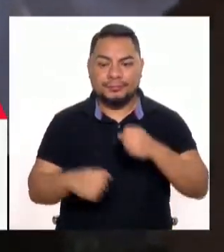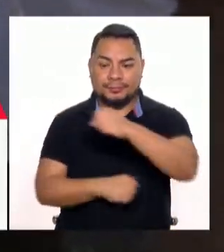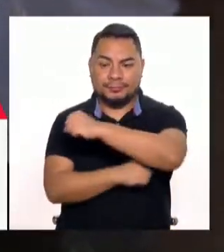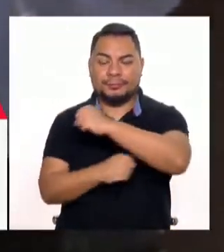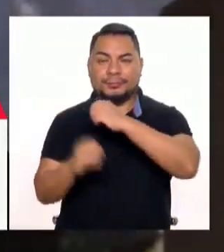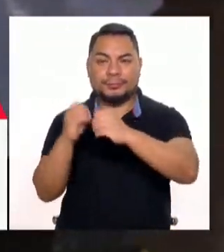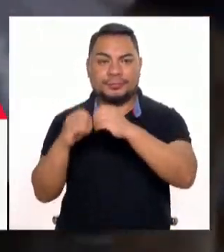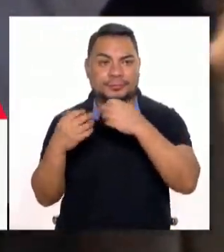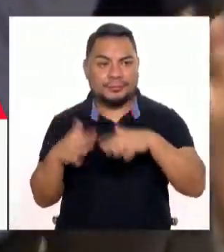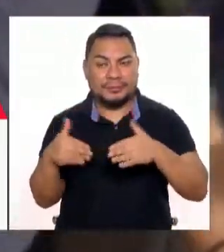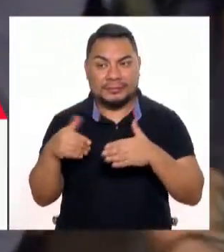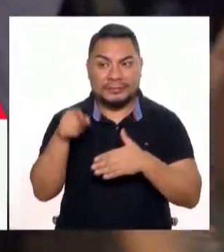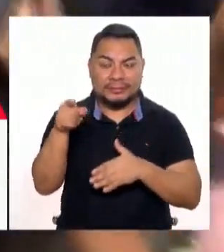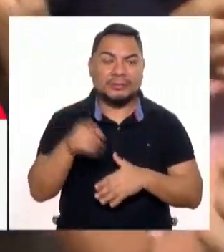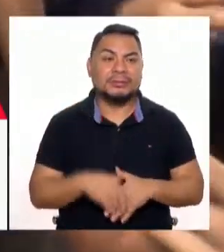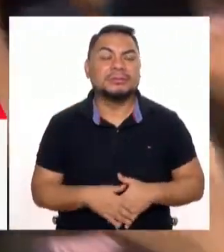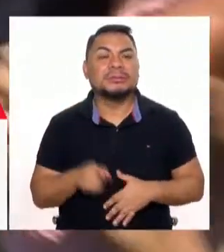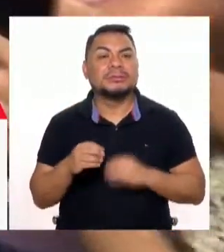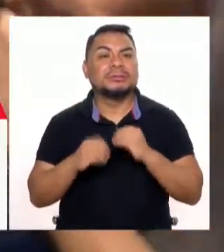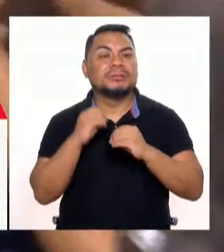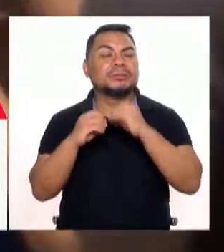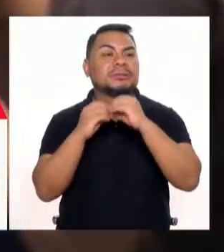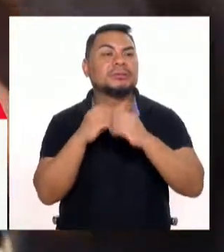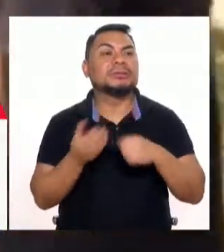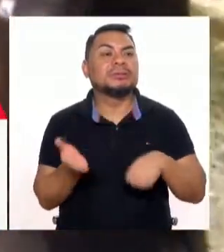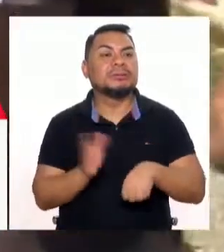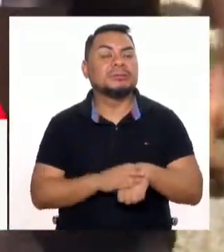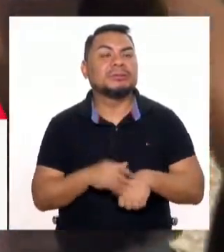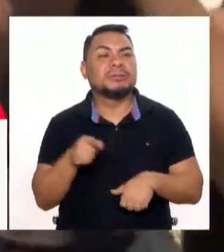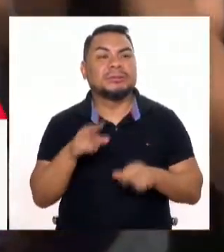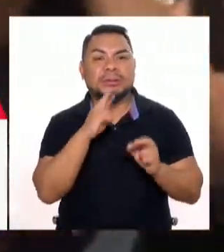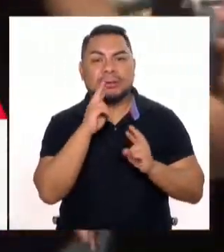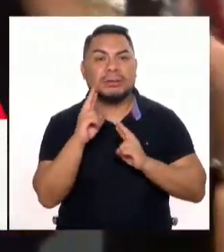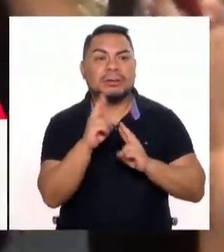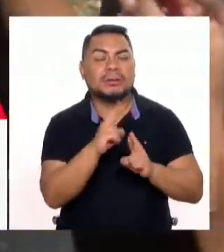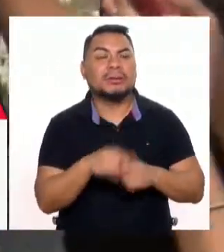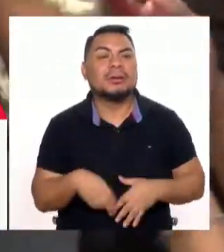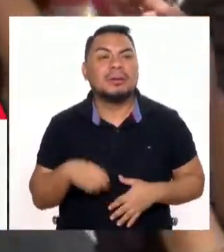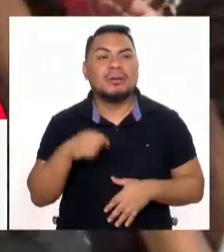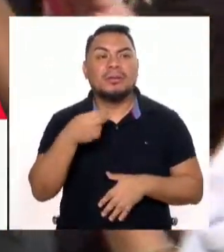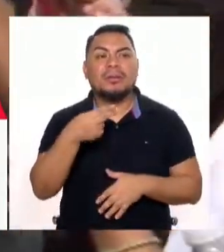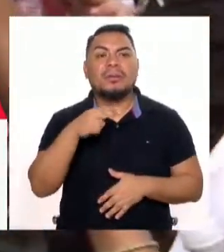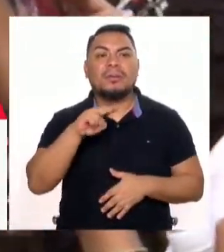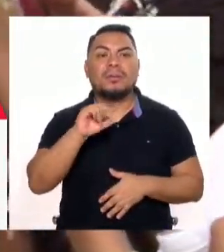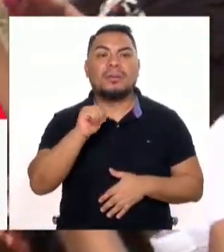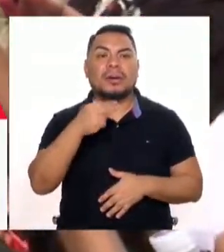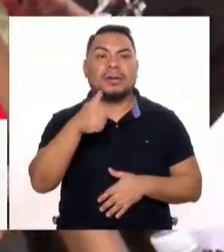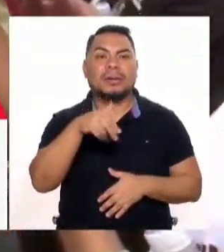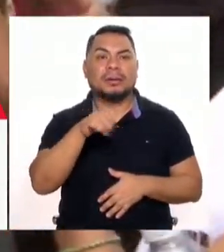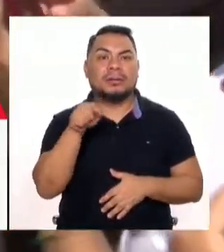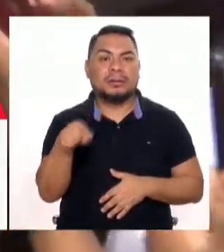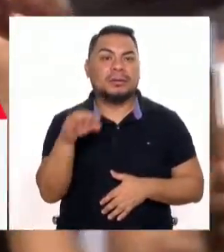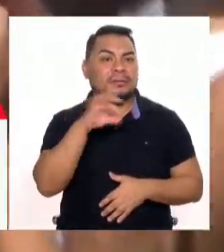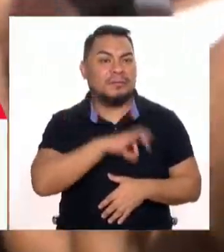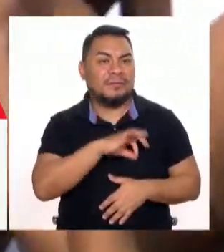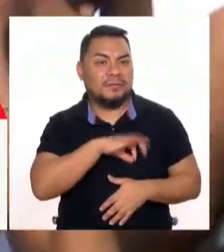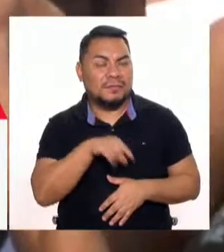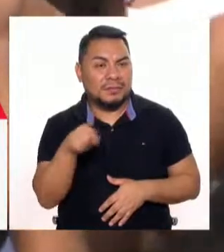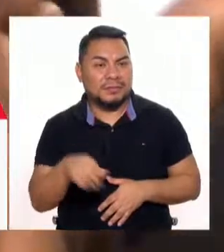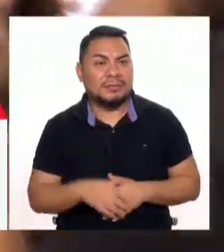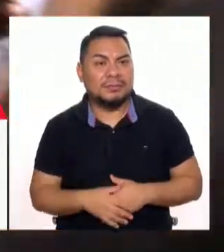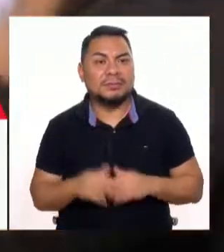esta obra que está construida sobre el río guayaga y que va a beneficiar